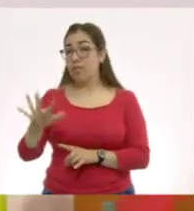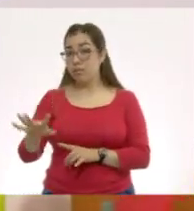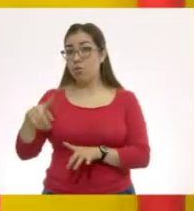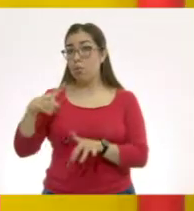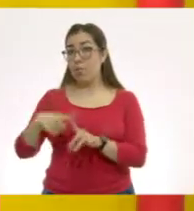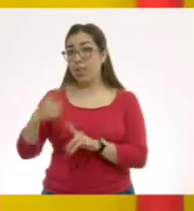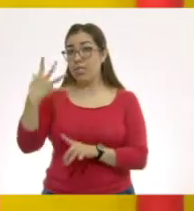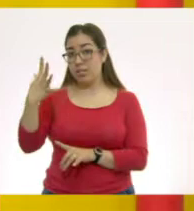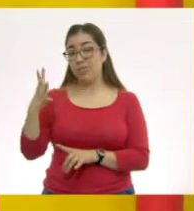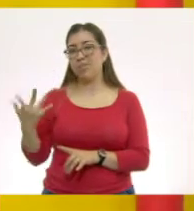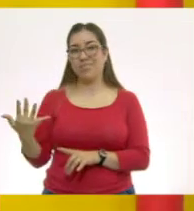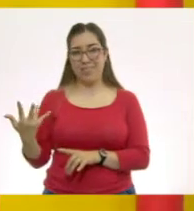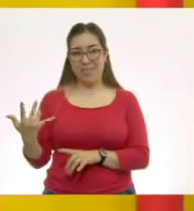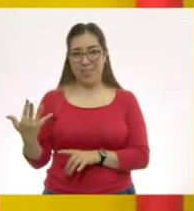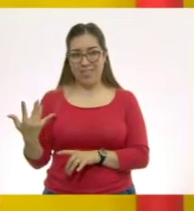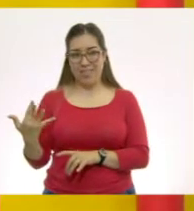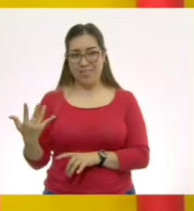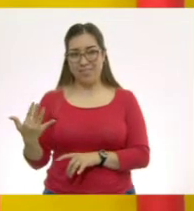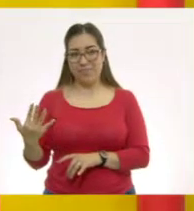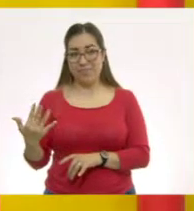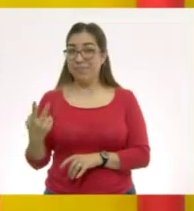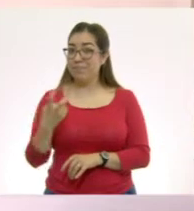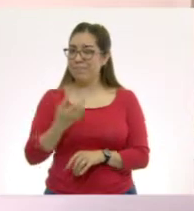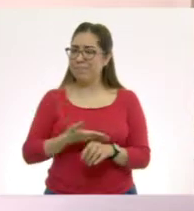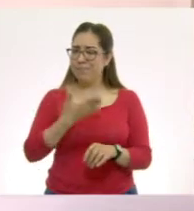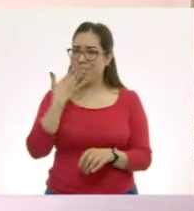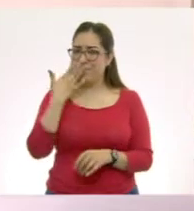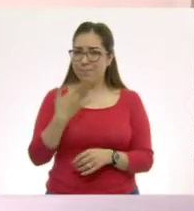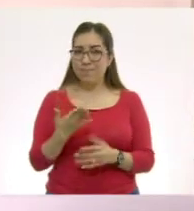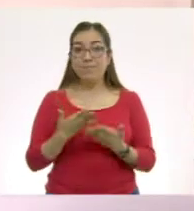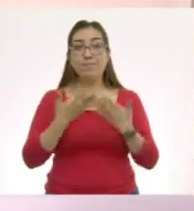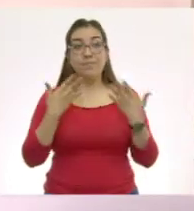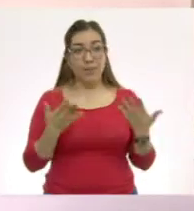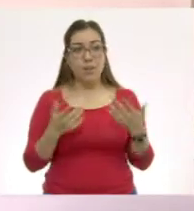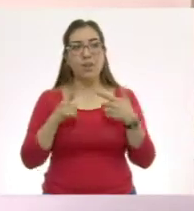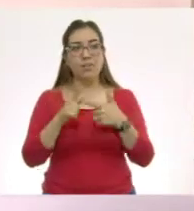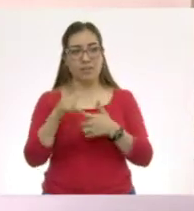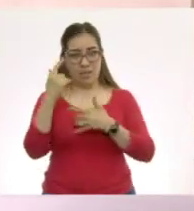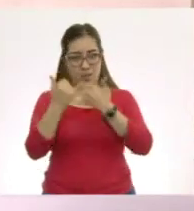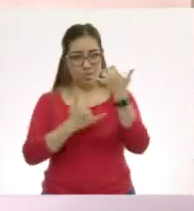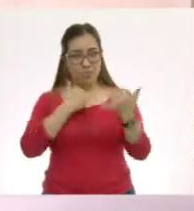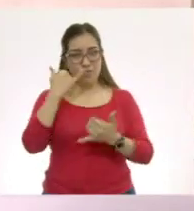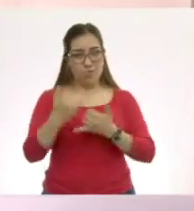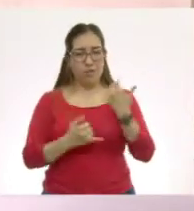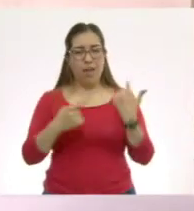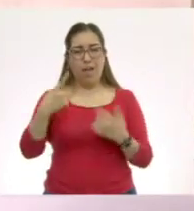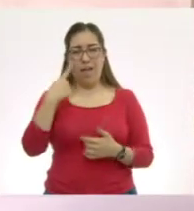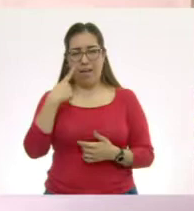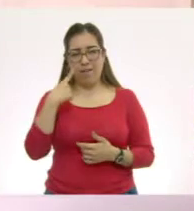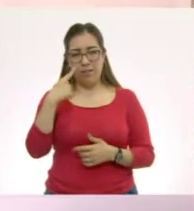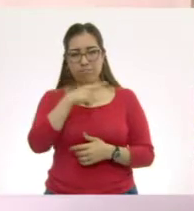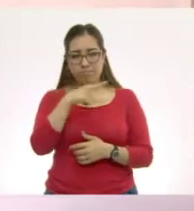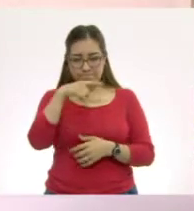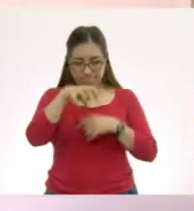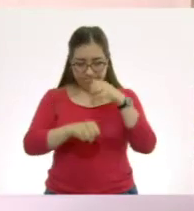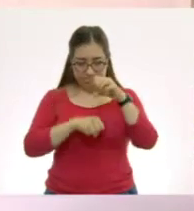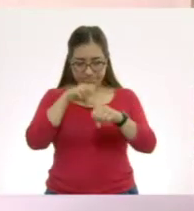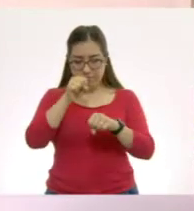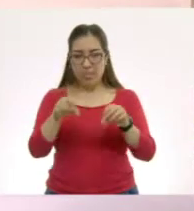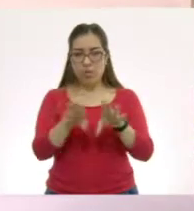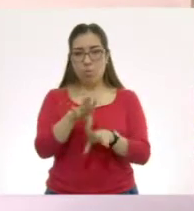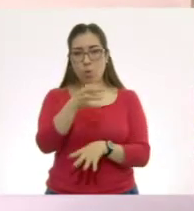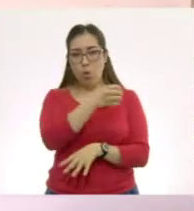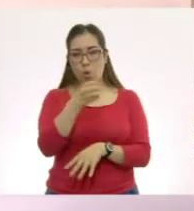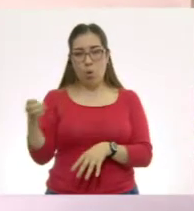5, 50. Muy bien, vamos entonces a seguir jugando para que podamos seguir construyendo sucesiones. Pero, ¿qué te